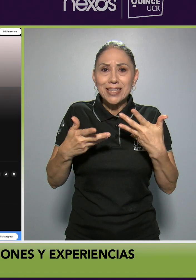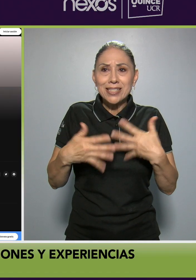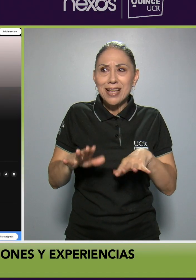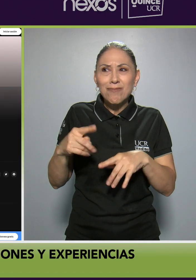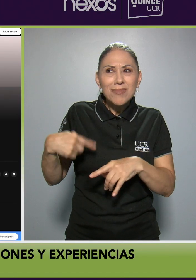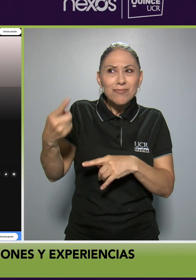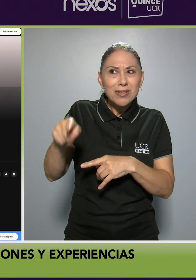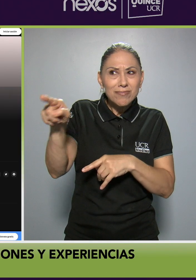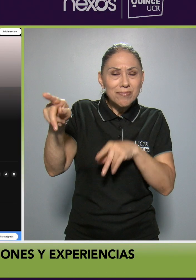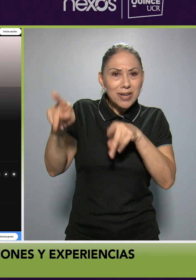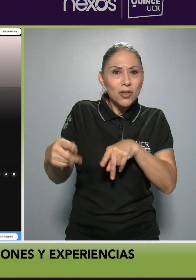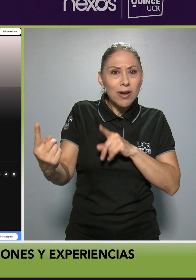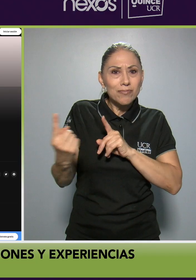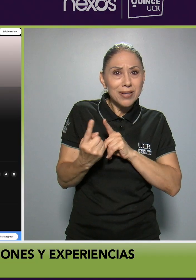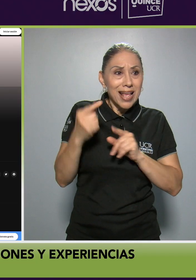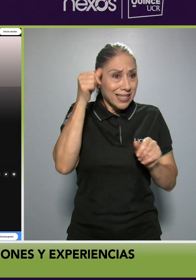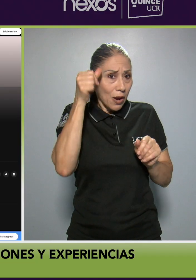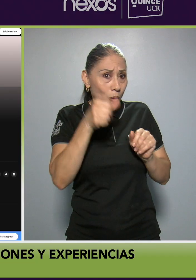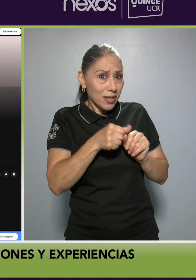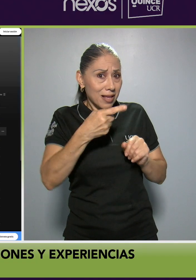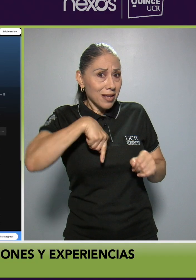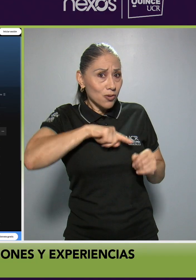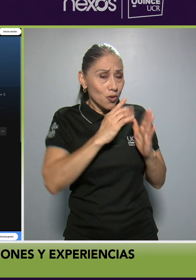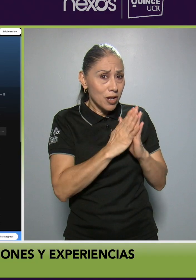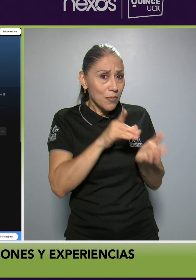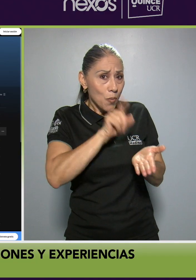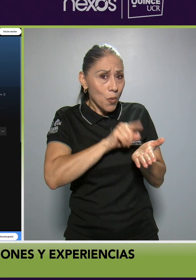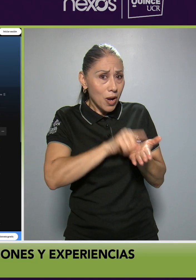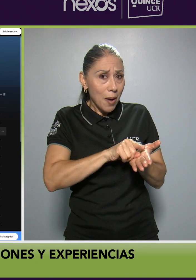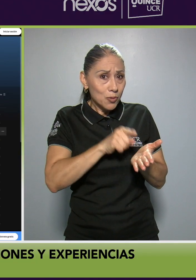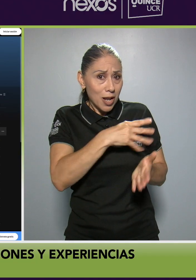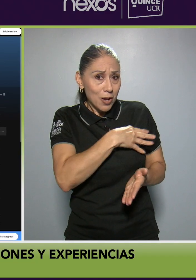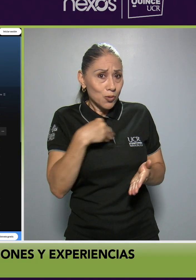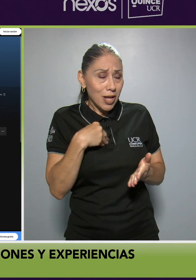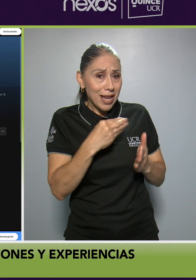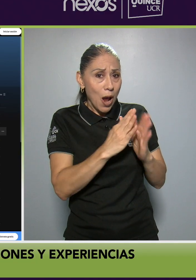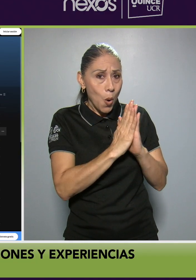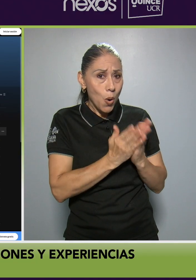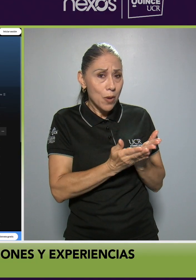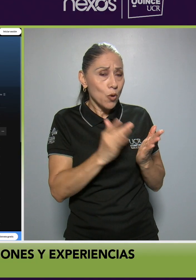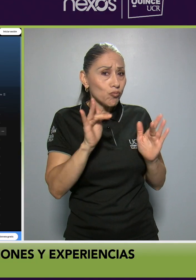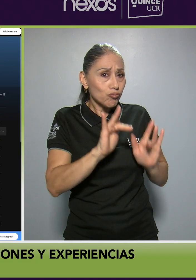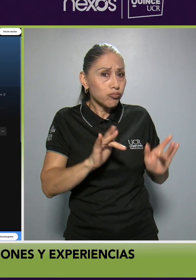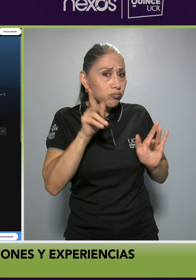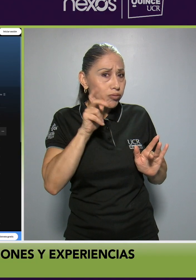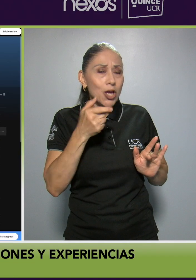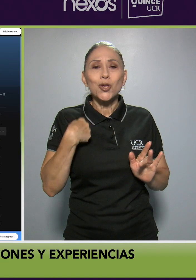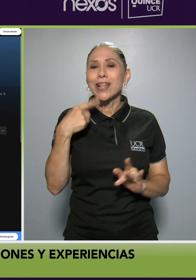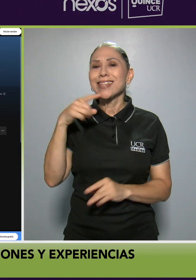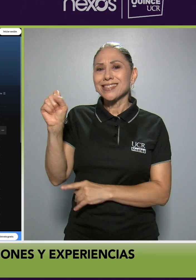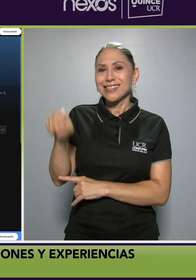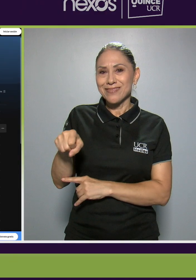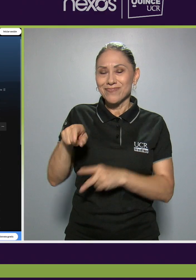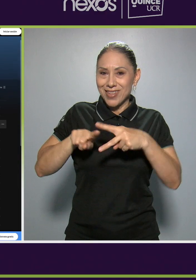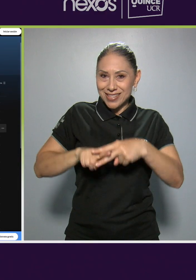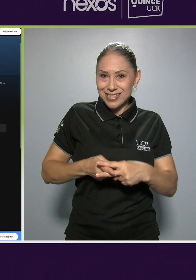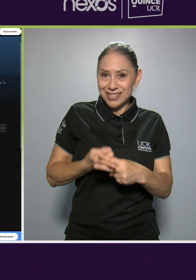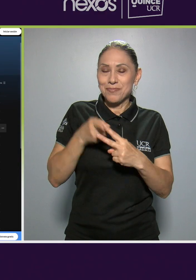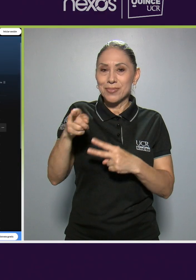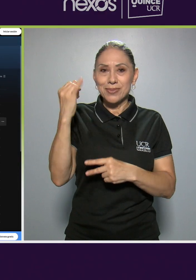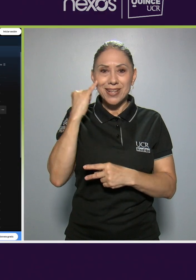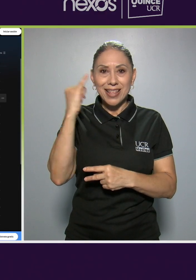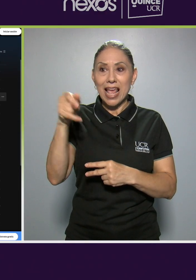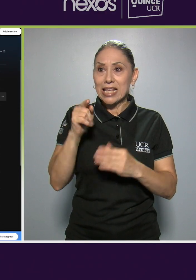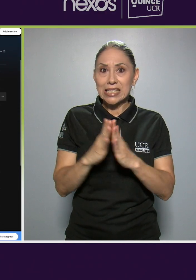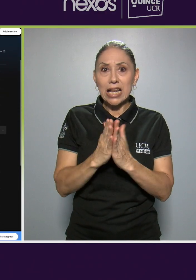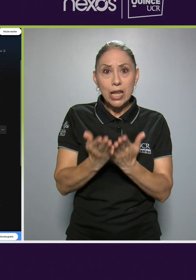me dijo, ¿te acuerdas del libro que publicamos? ¿Te gustaría hacer un audiolibro? Y yo le dije que sí. Entonces así fue como empezó la idea de hacer este audiolibro, que es bastante grande,